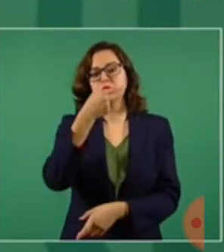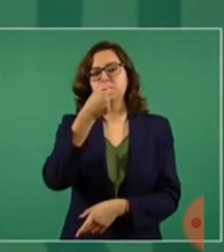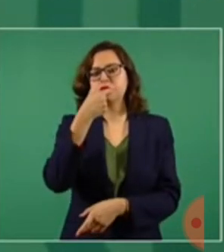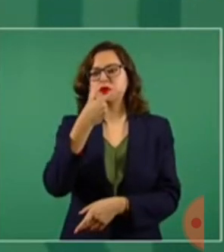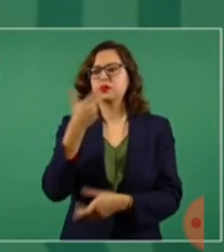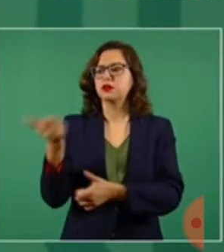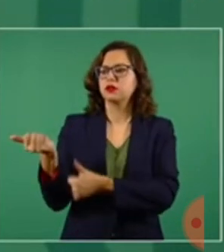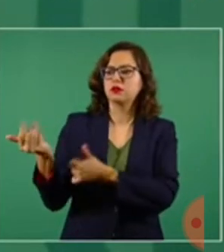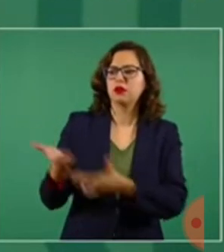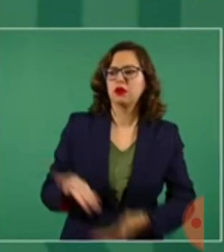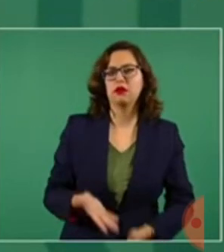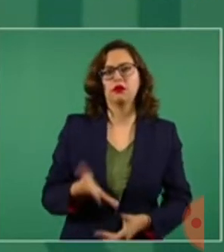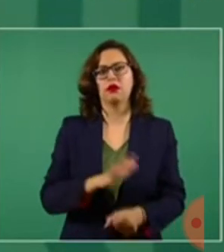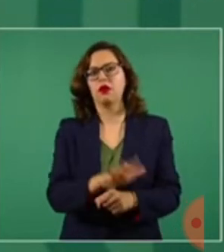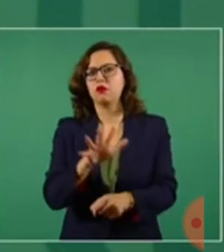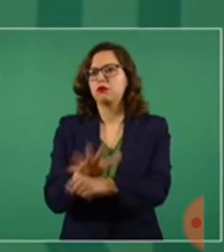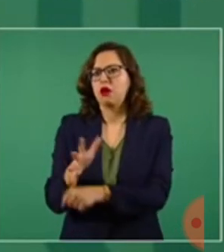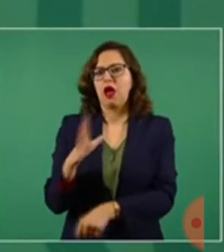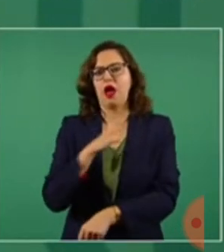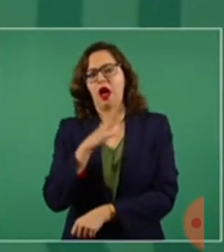medicamentos.